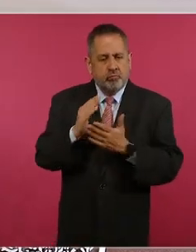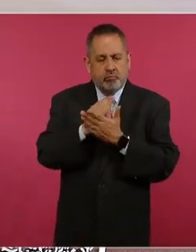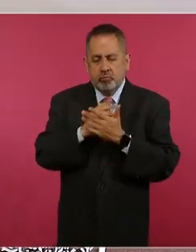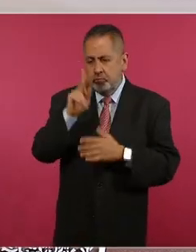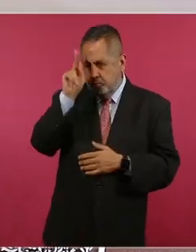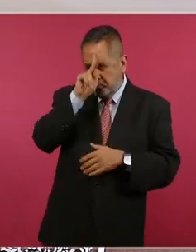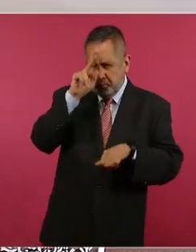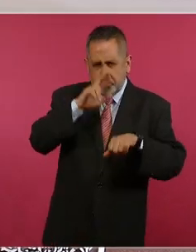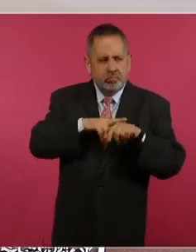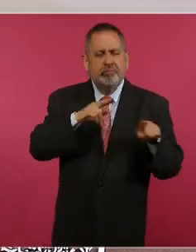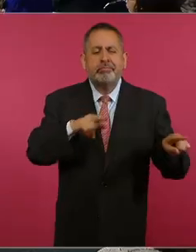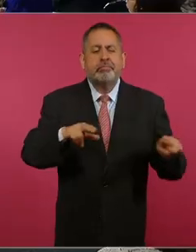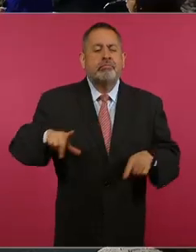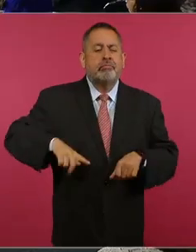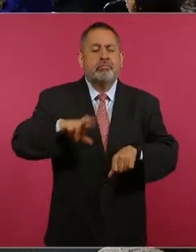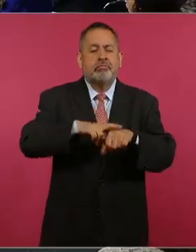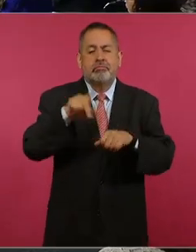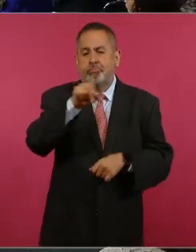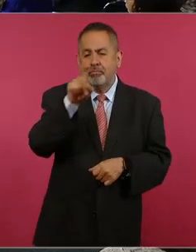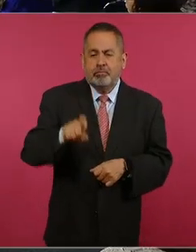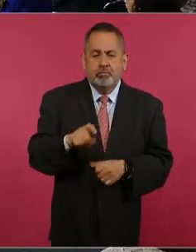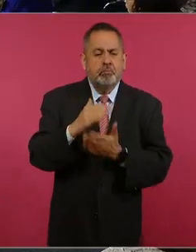el gobernador de Texas.